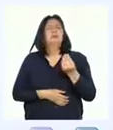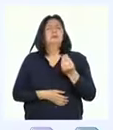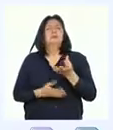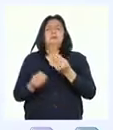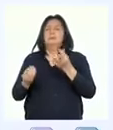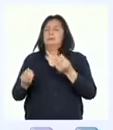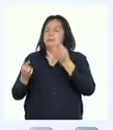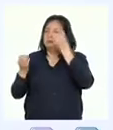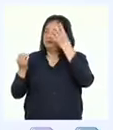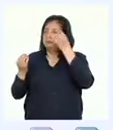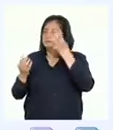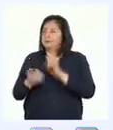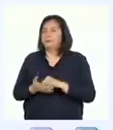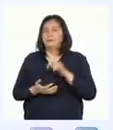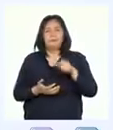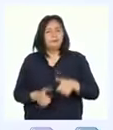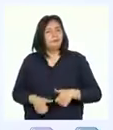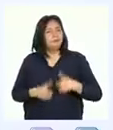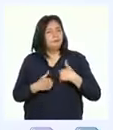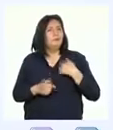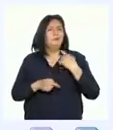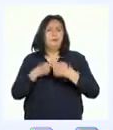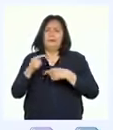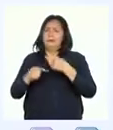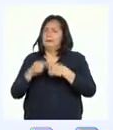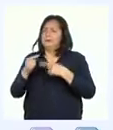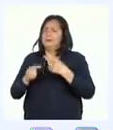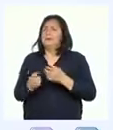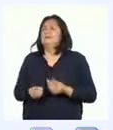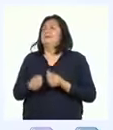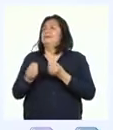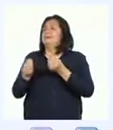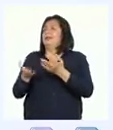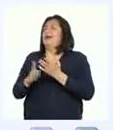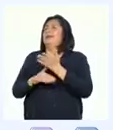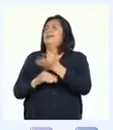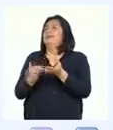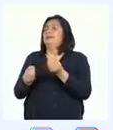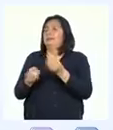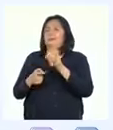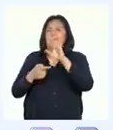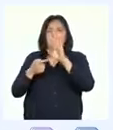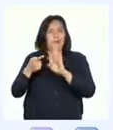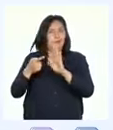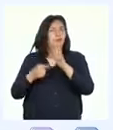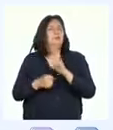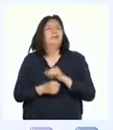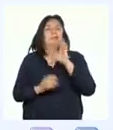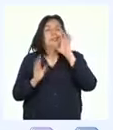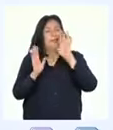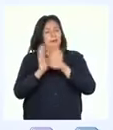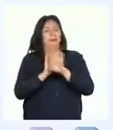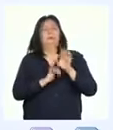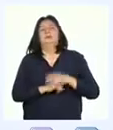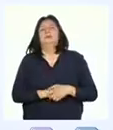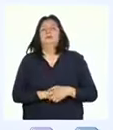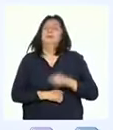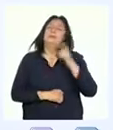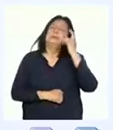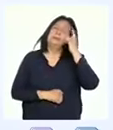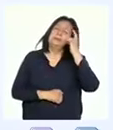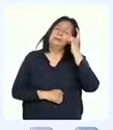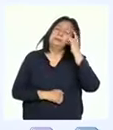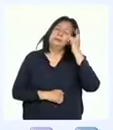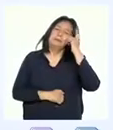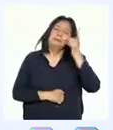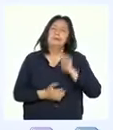mucha información en nuestra vida diaria se expresa a través de ellas. Por ejemplo,